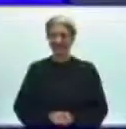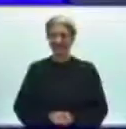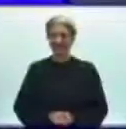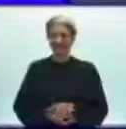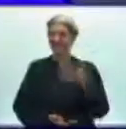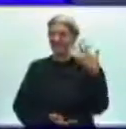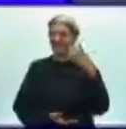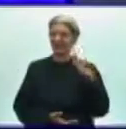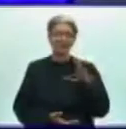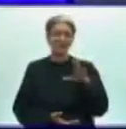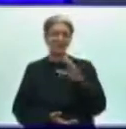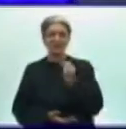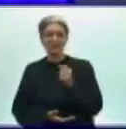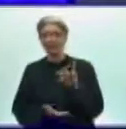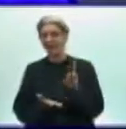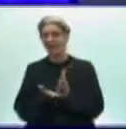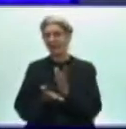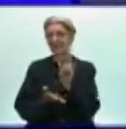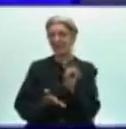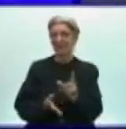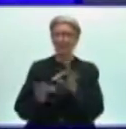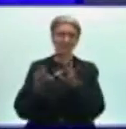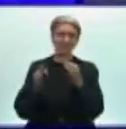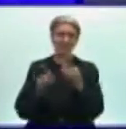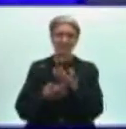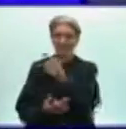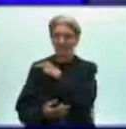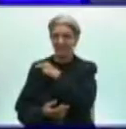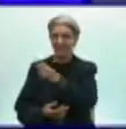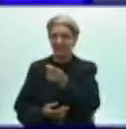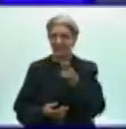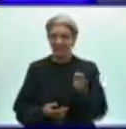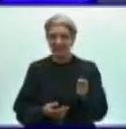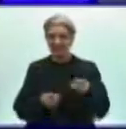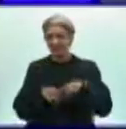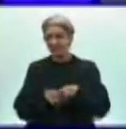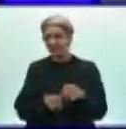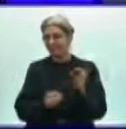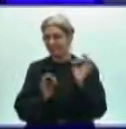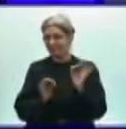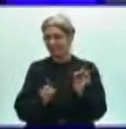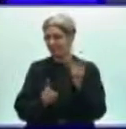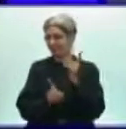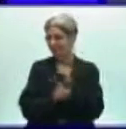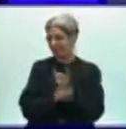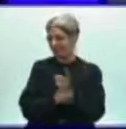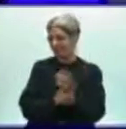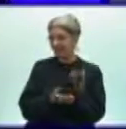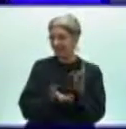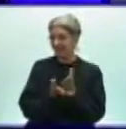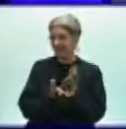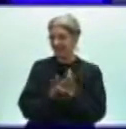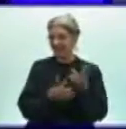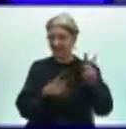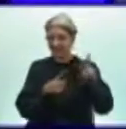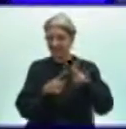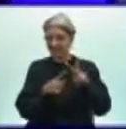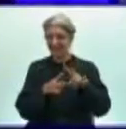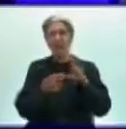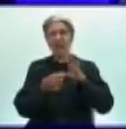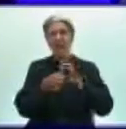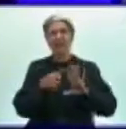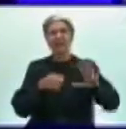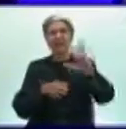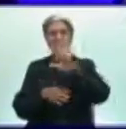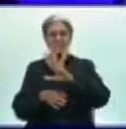Un saludo a todos los estudiantes, familias y maestros que nos acompañan en estos encuentros dedicados a la geografía